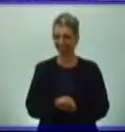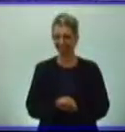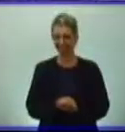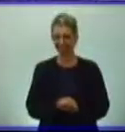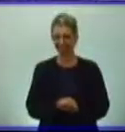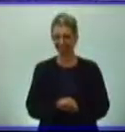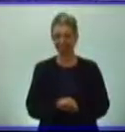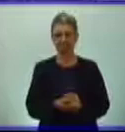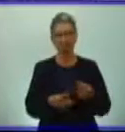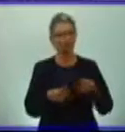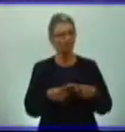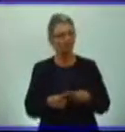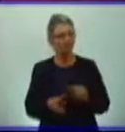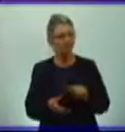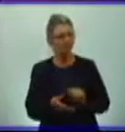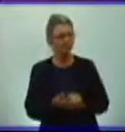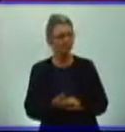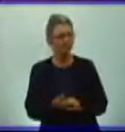Pero,